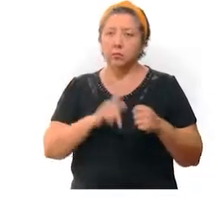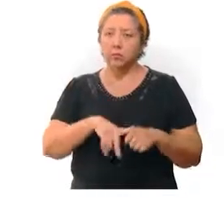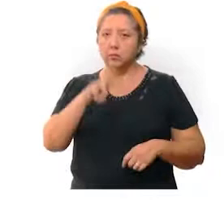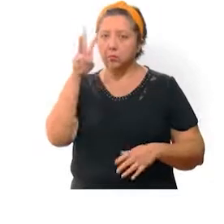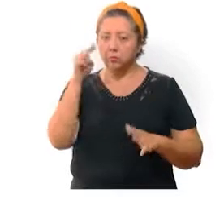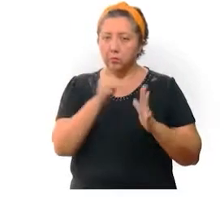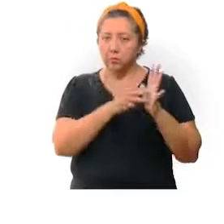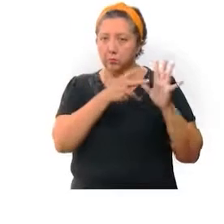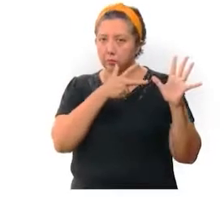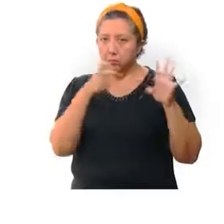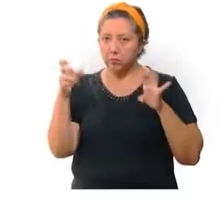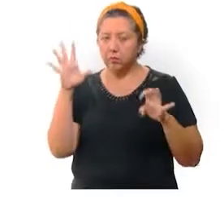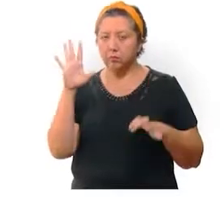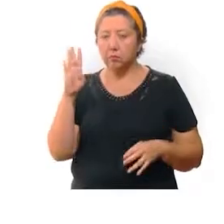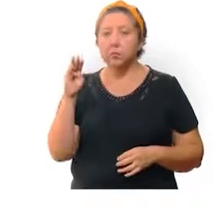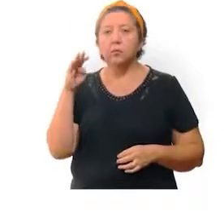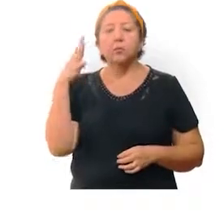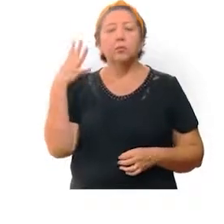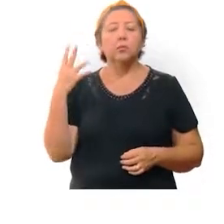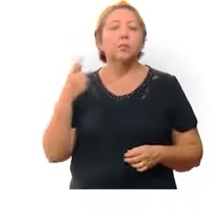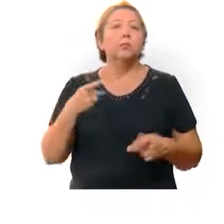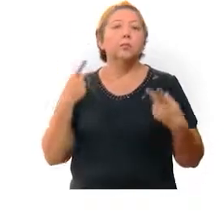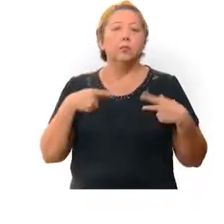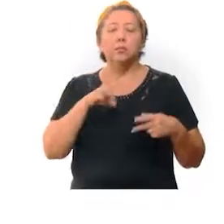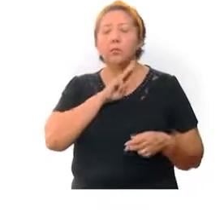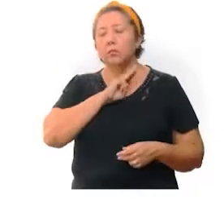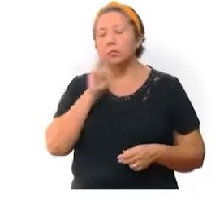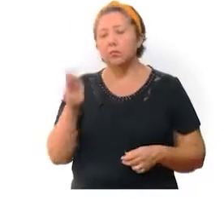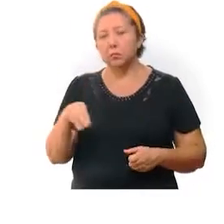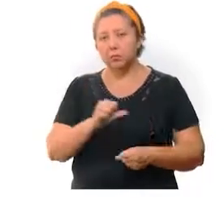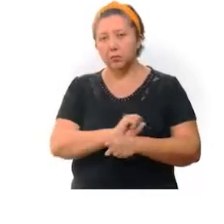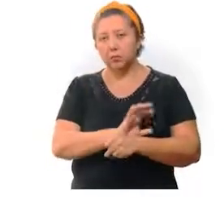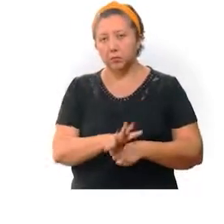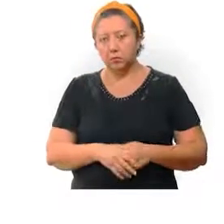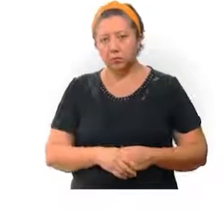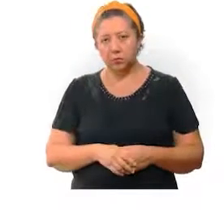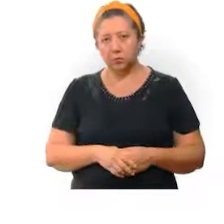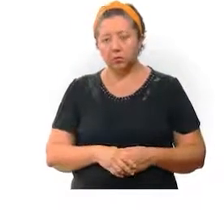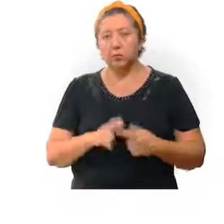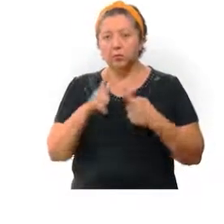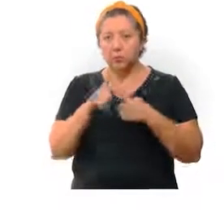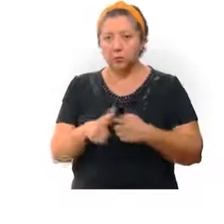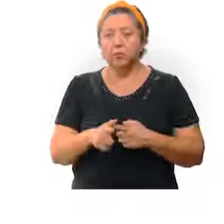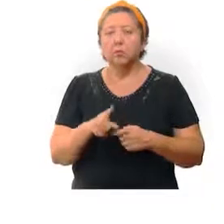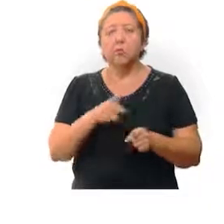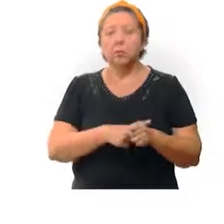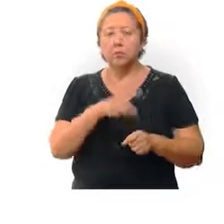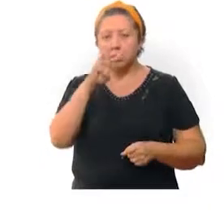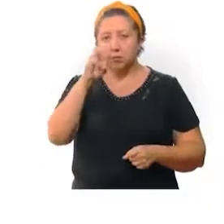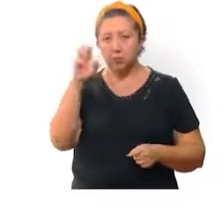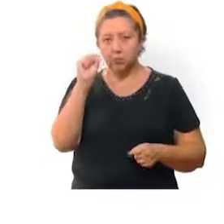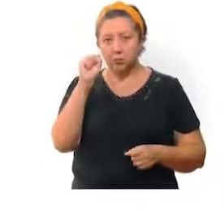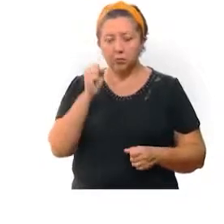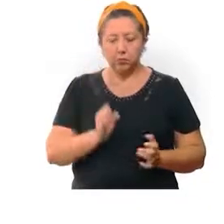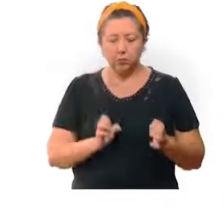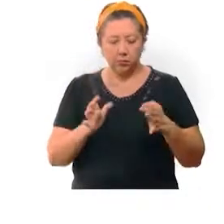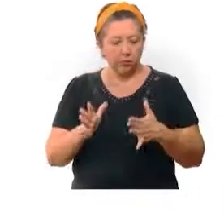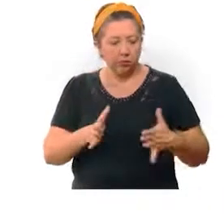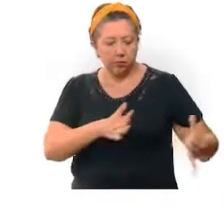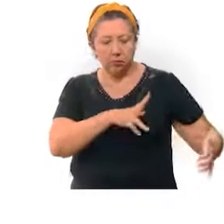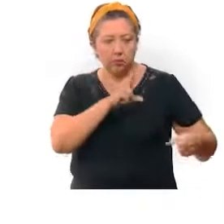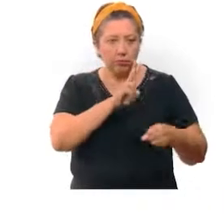son 3.894 las personas fallecidas a causa del coronavirus. De los casos activos, 360 están